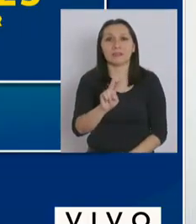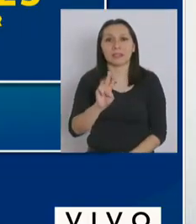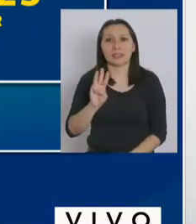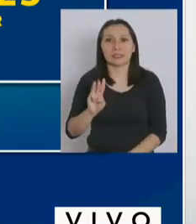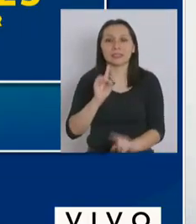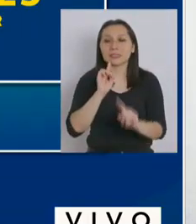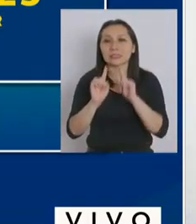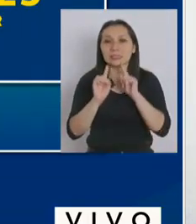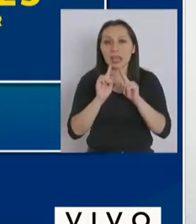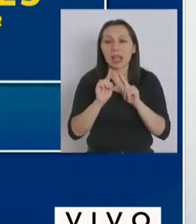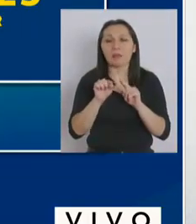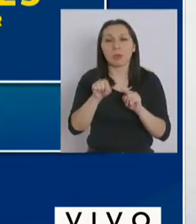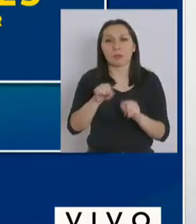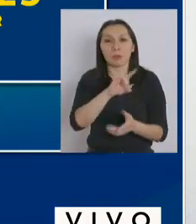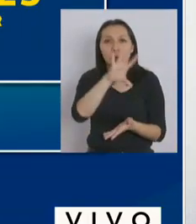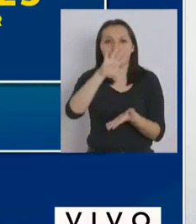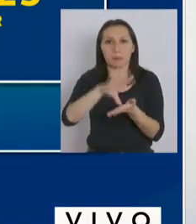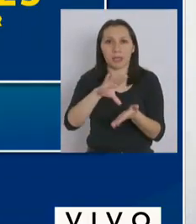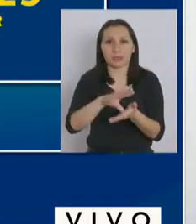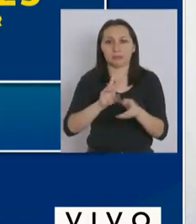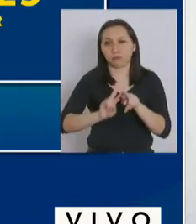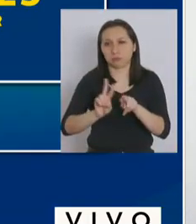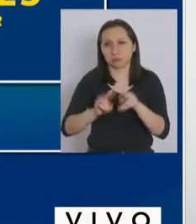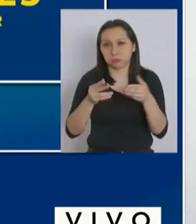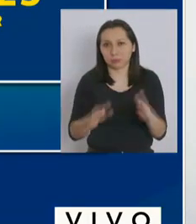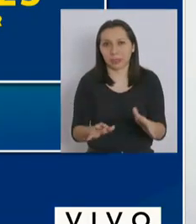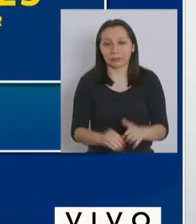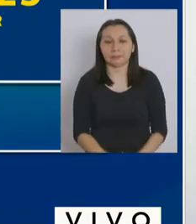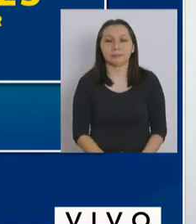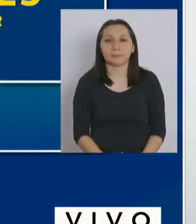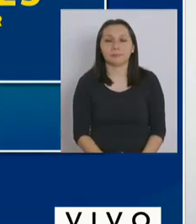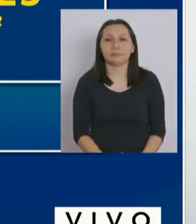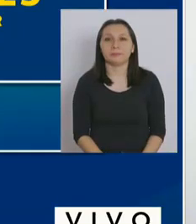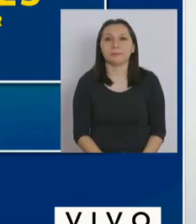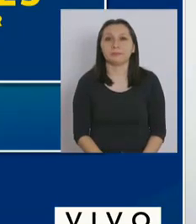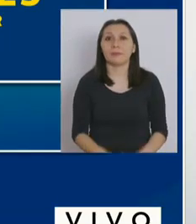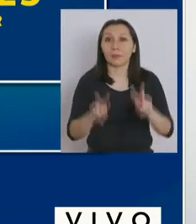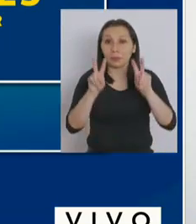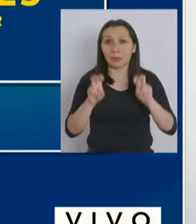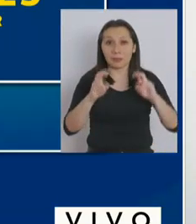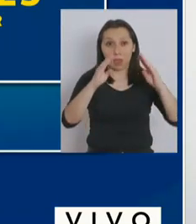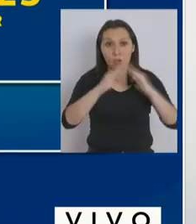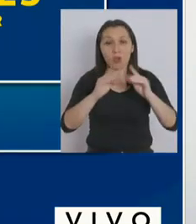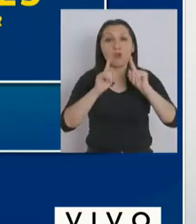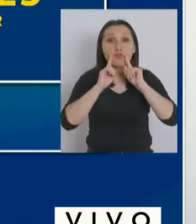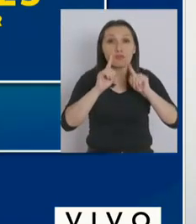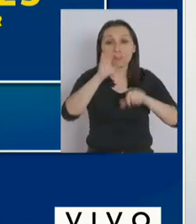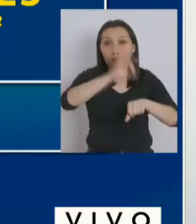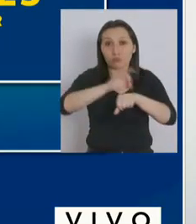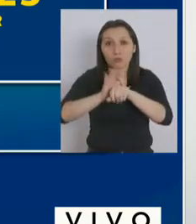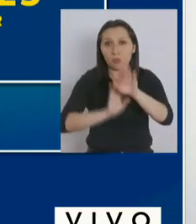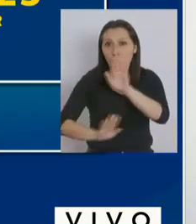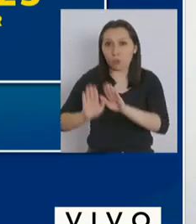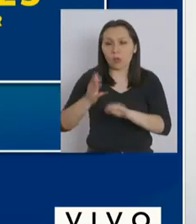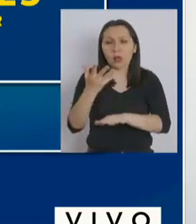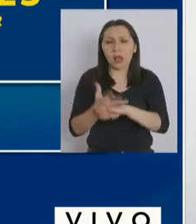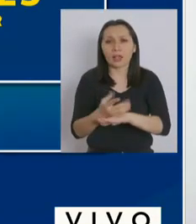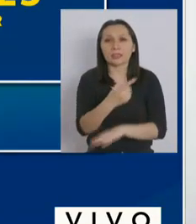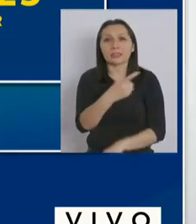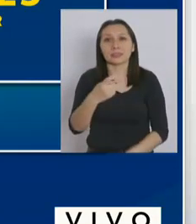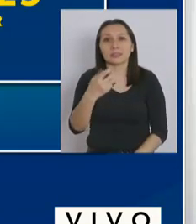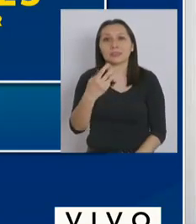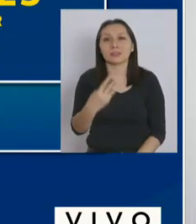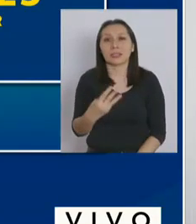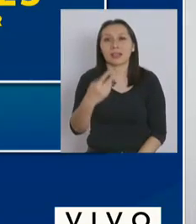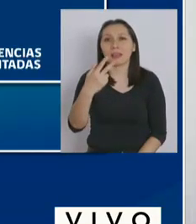5.917.623 exámenes a nivel país. Con respecto a las residencias sanitarias, disponemos en la actualidad de